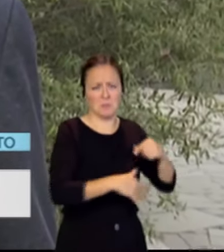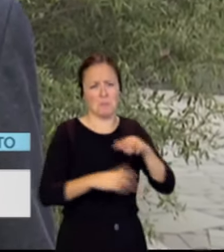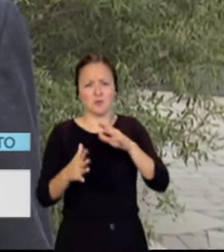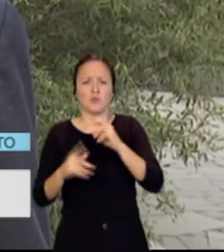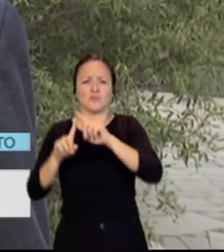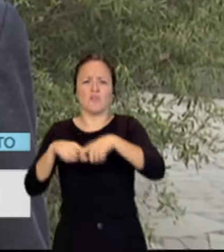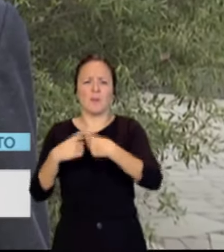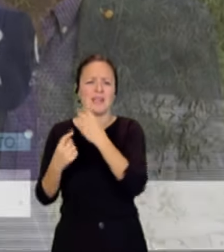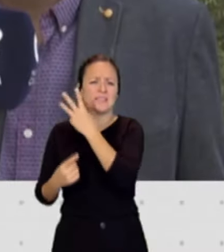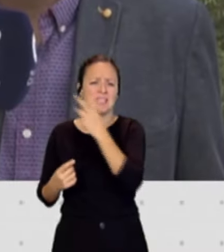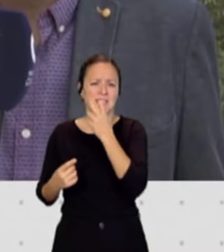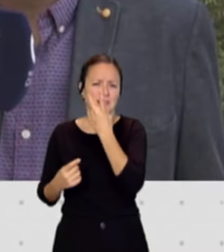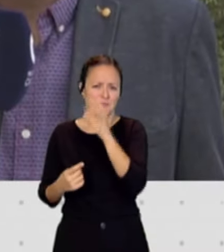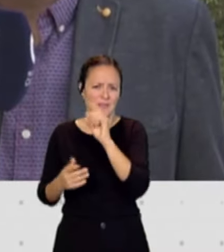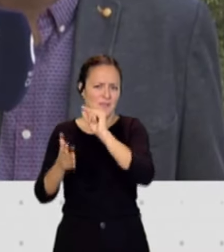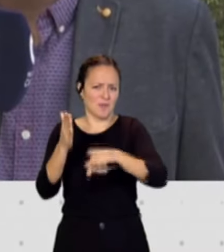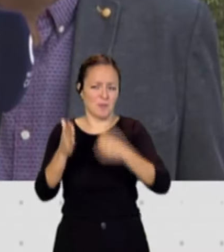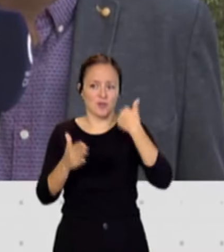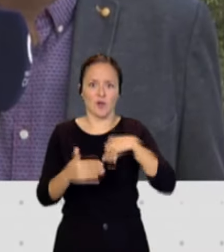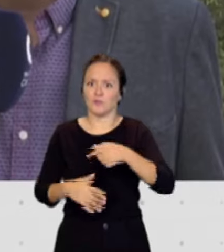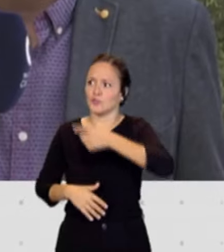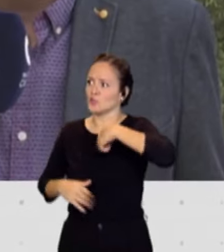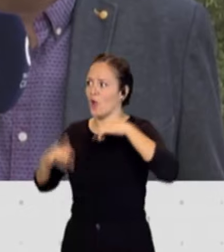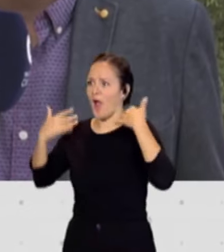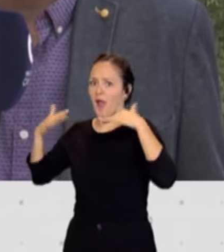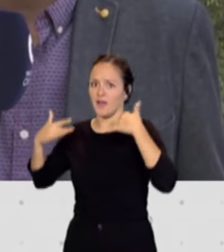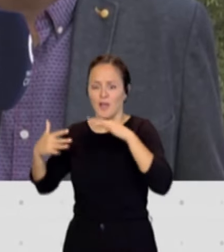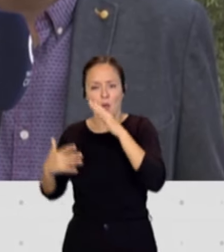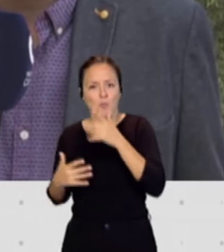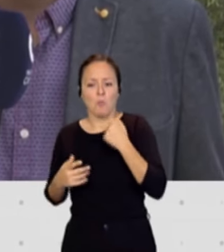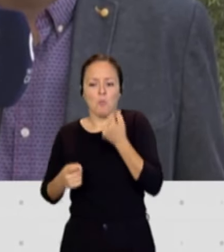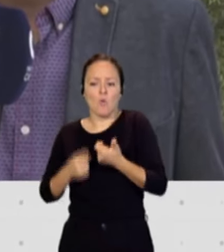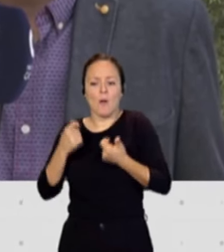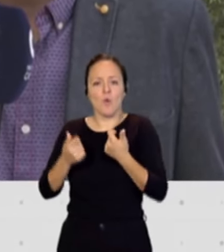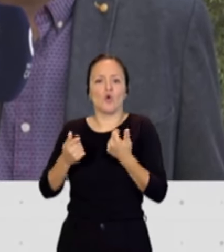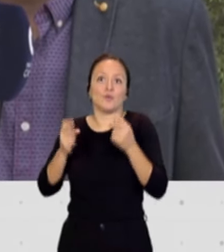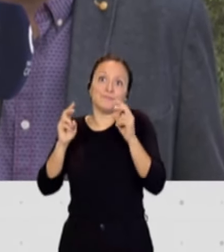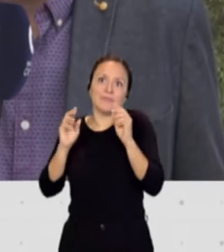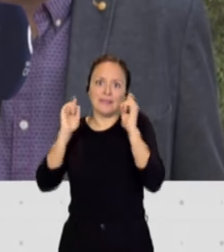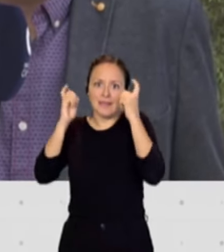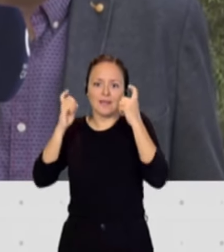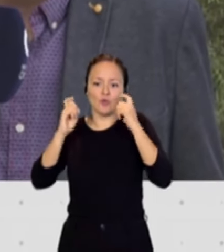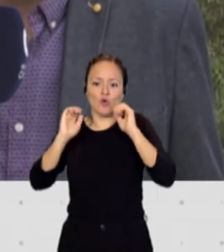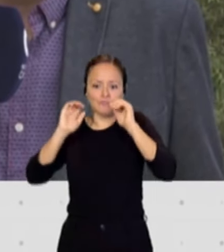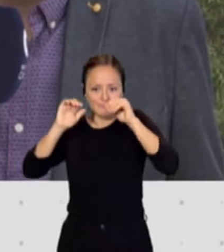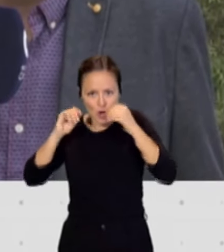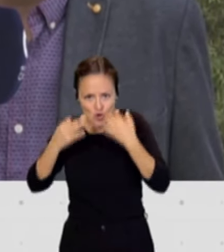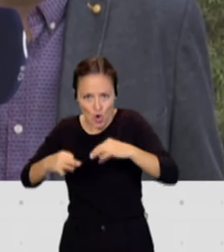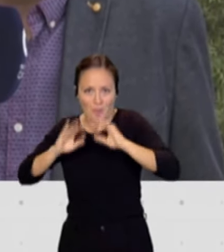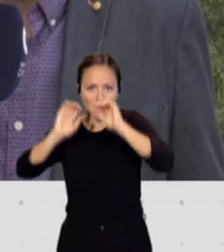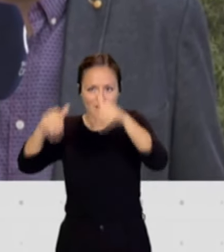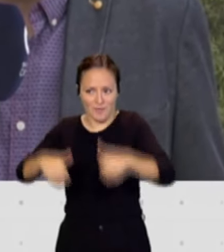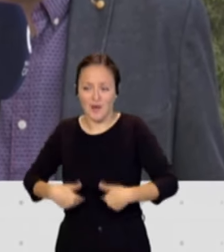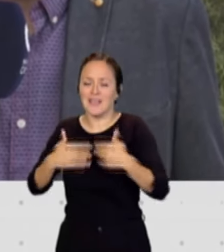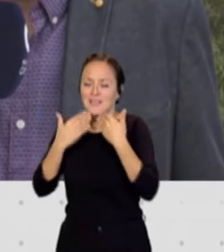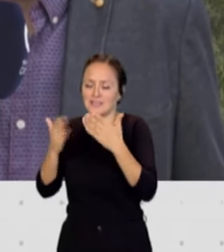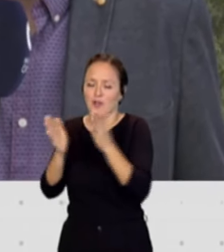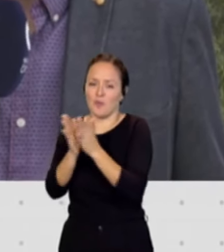familias nos alegramos de que poco a poco Javi se sigan dando pasos para esa vuelta a la tan ansiada normalidad gracias compañero muy